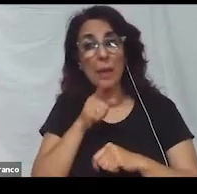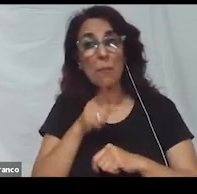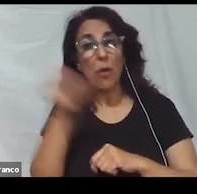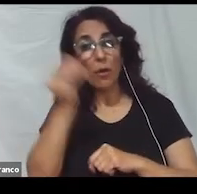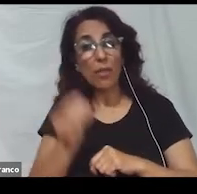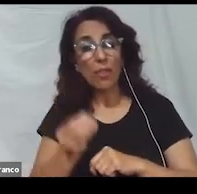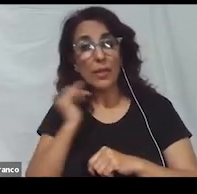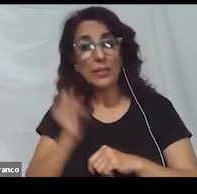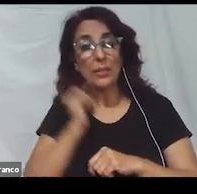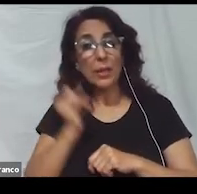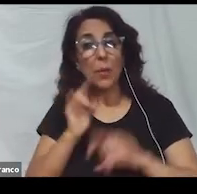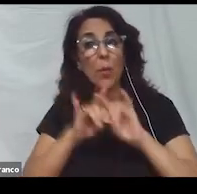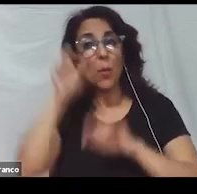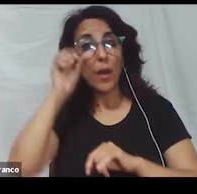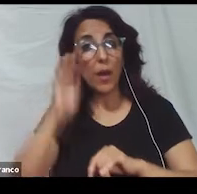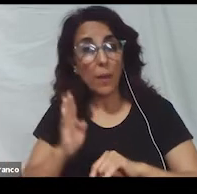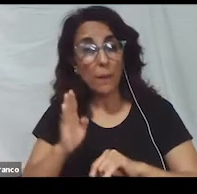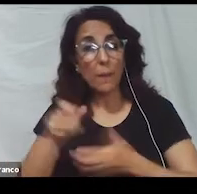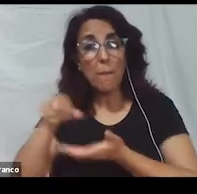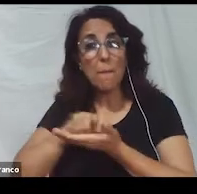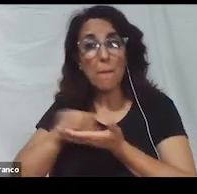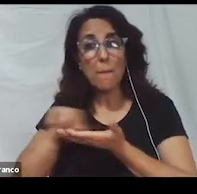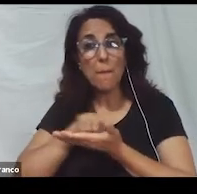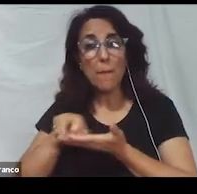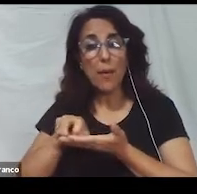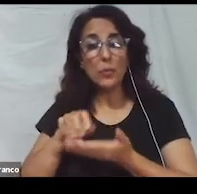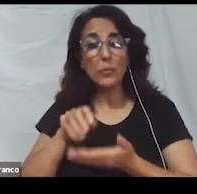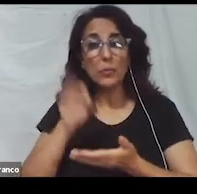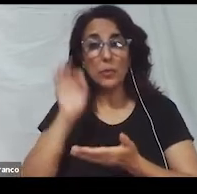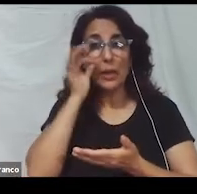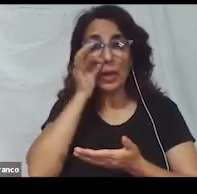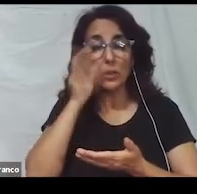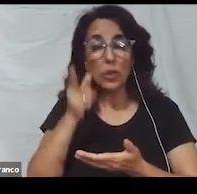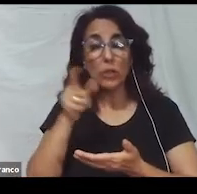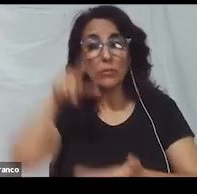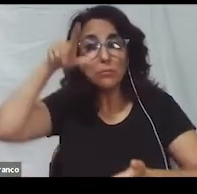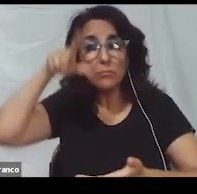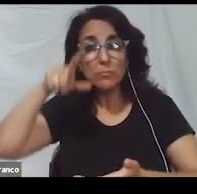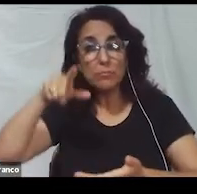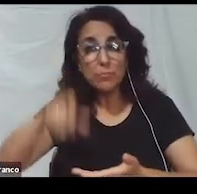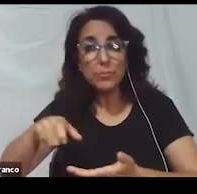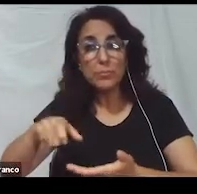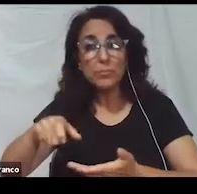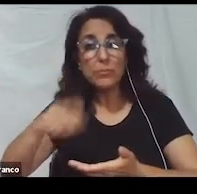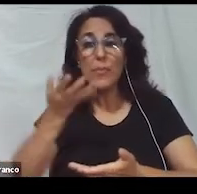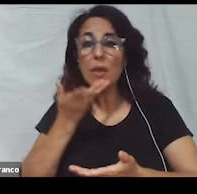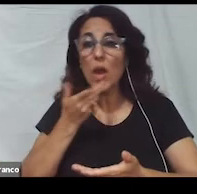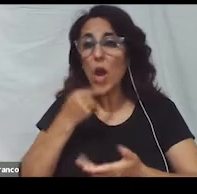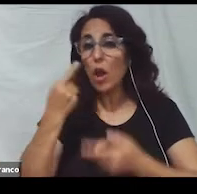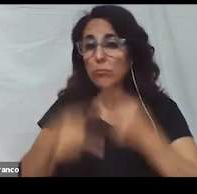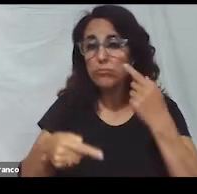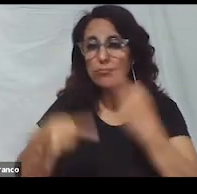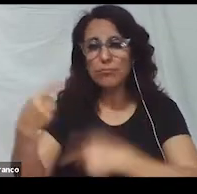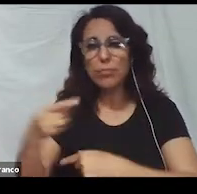describir, que es una web en donde ustedes con el mouse, ¿ok? Van y apretan cada botón con el color que